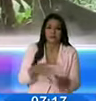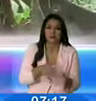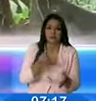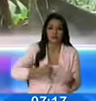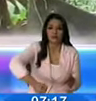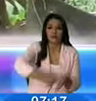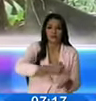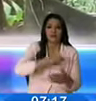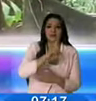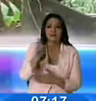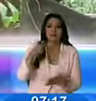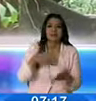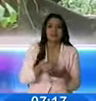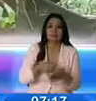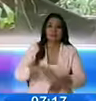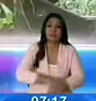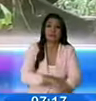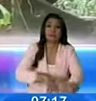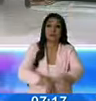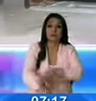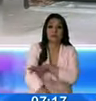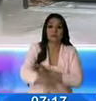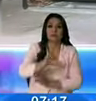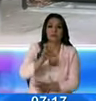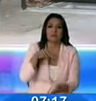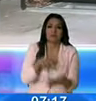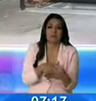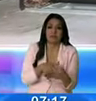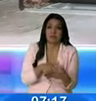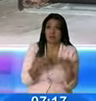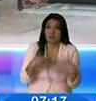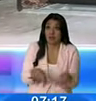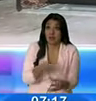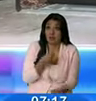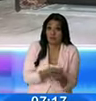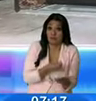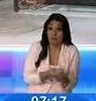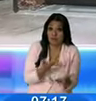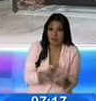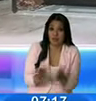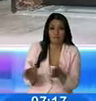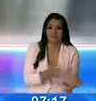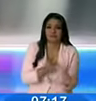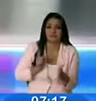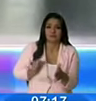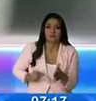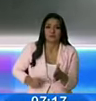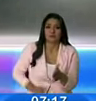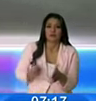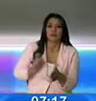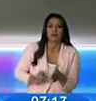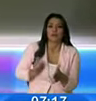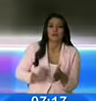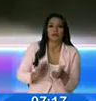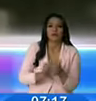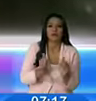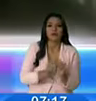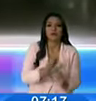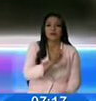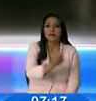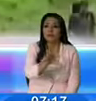100 mil y en botas 30 mil pesos. Esto no sería todo, ya que se detallaría también los salarios que perciben